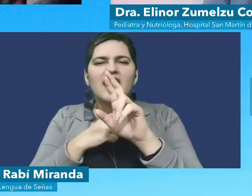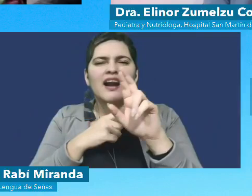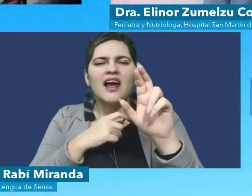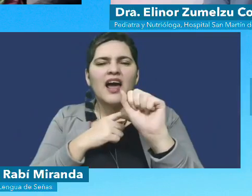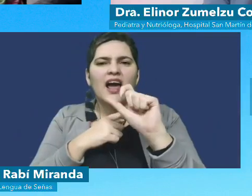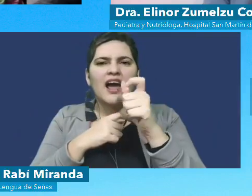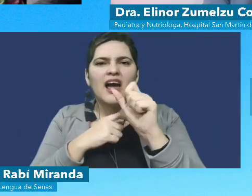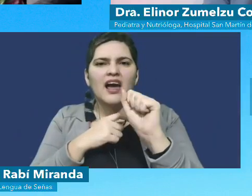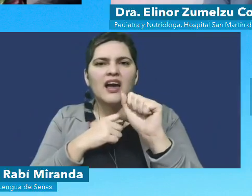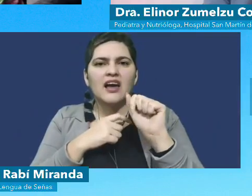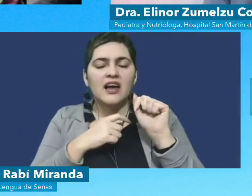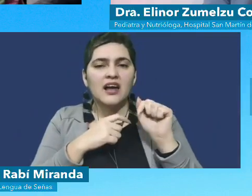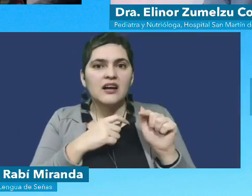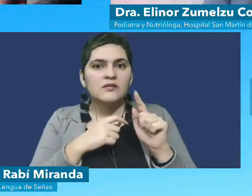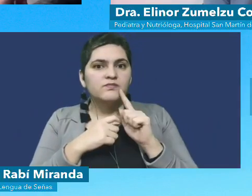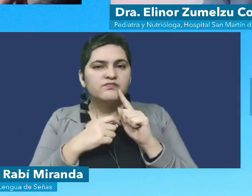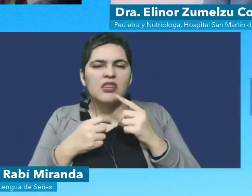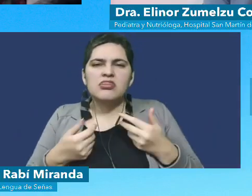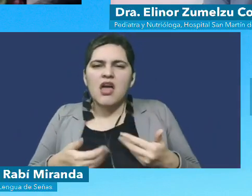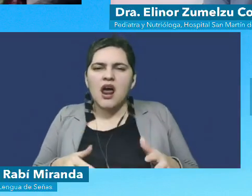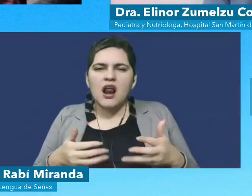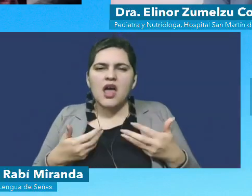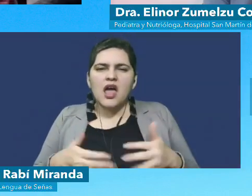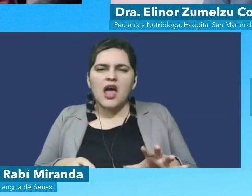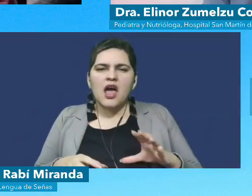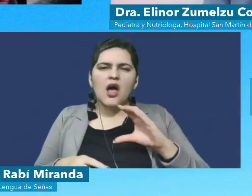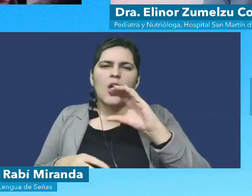cuadro de diarrea, de colitis.